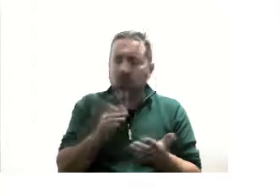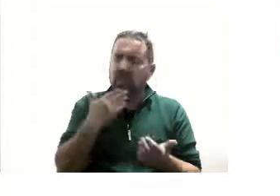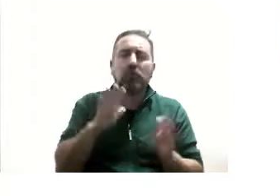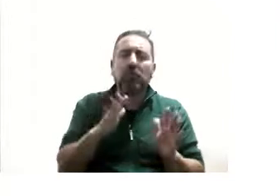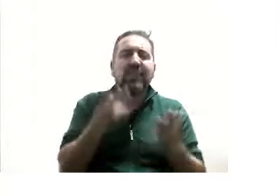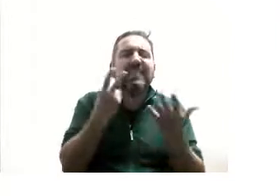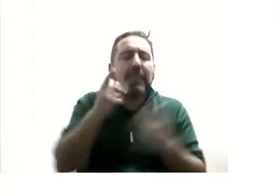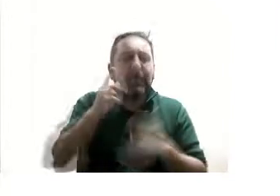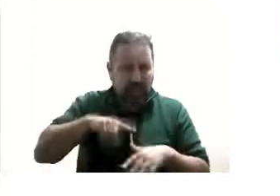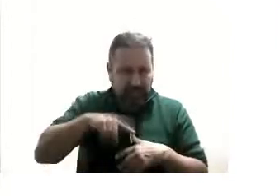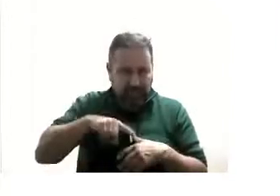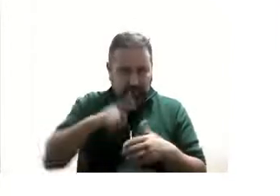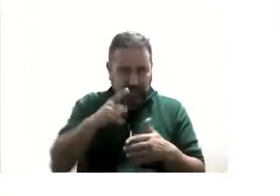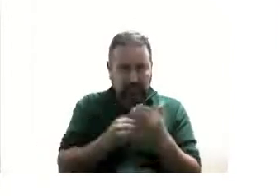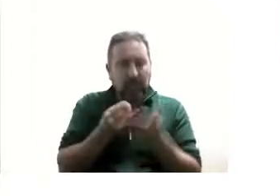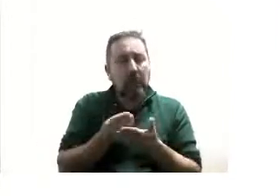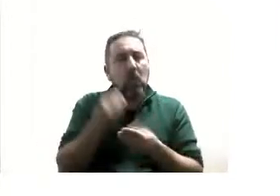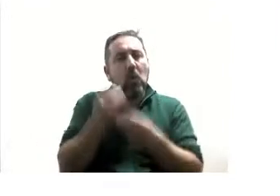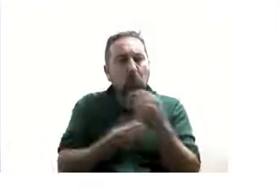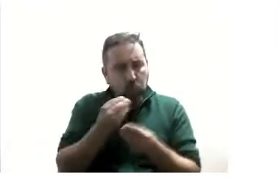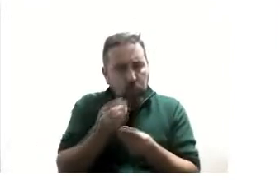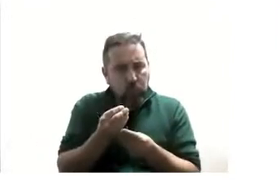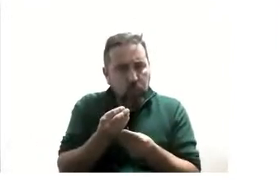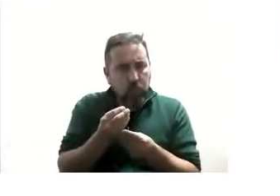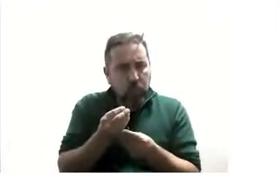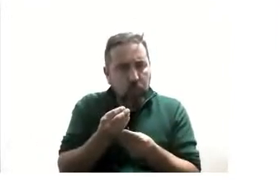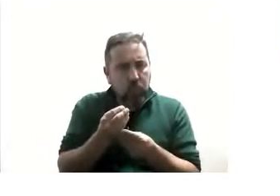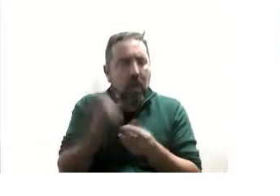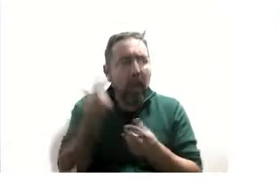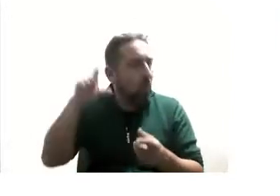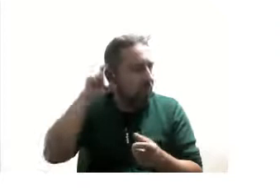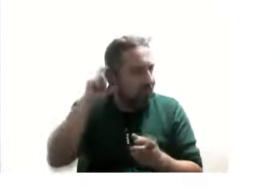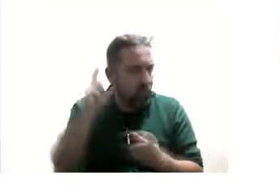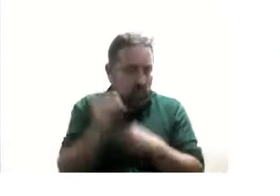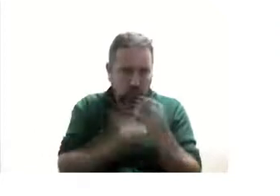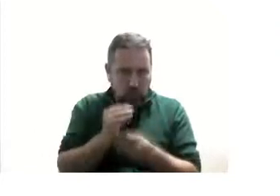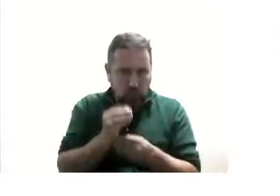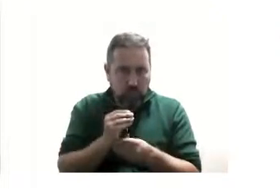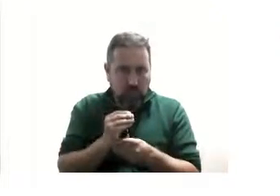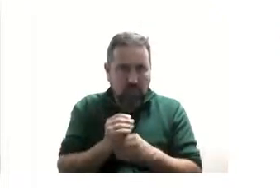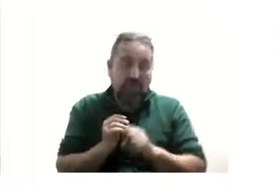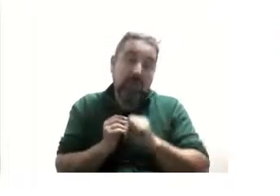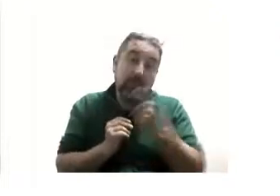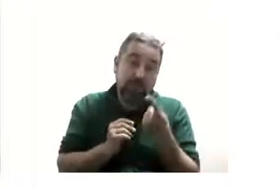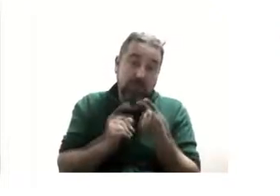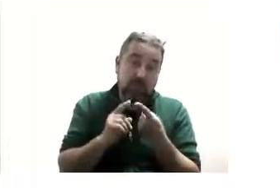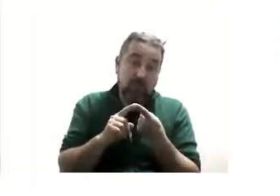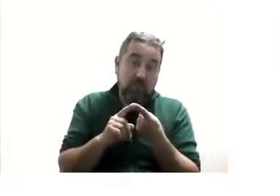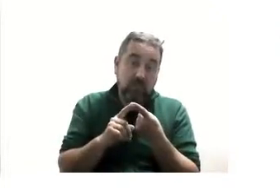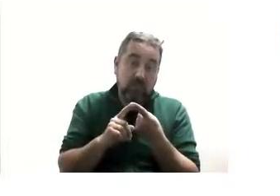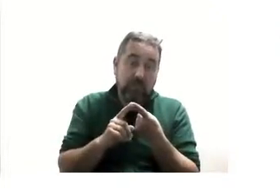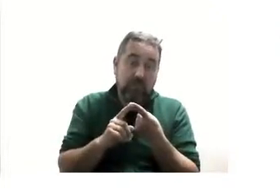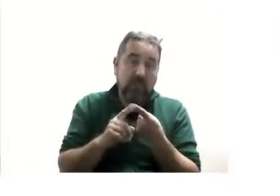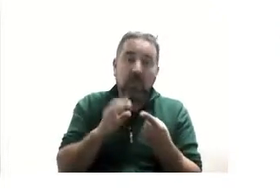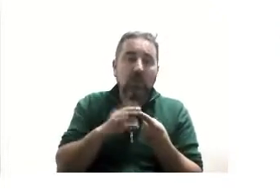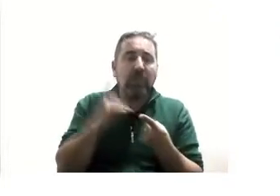desde los 7 meses utiliza audífonos. En primera instancia no pasó el screening